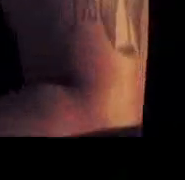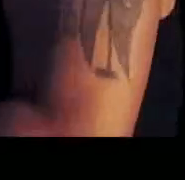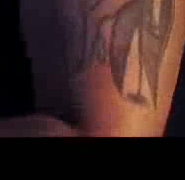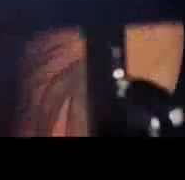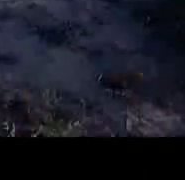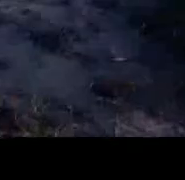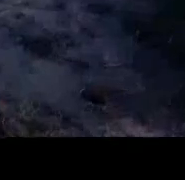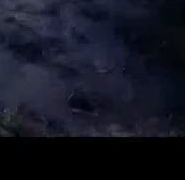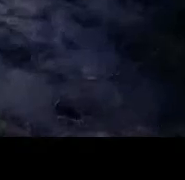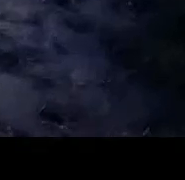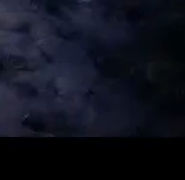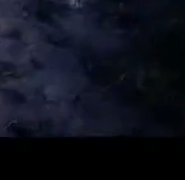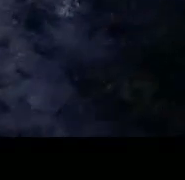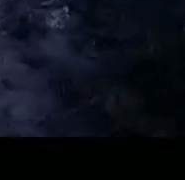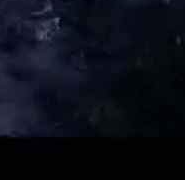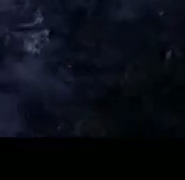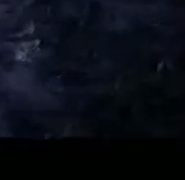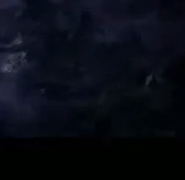despertar de una vez, no